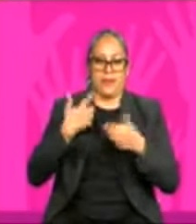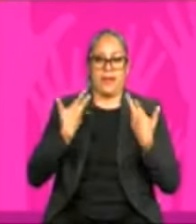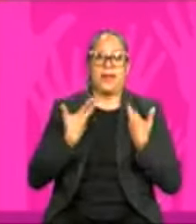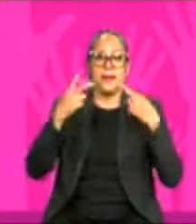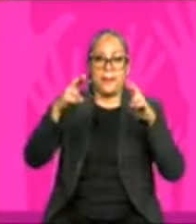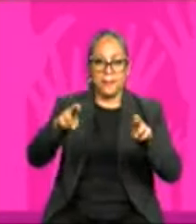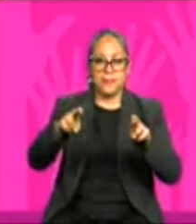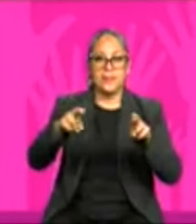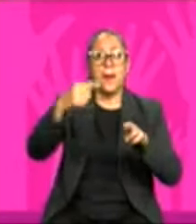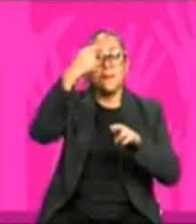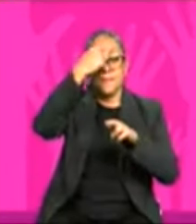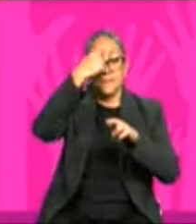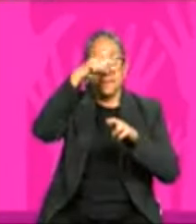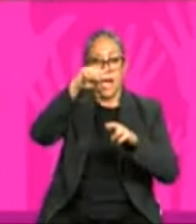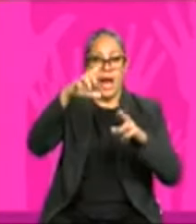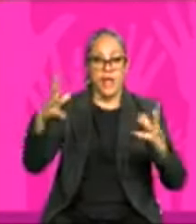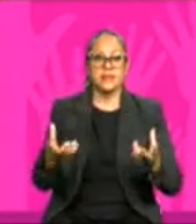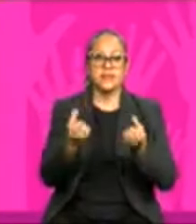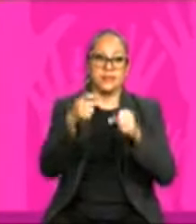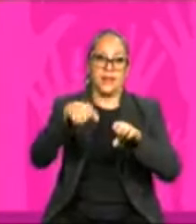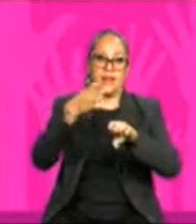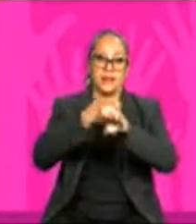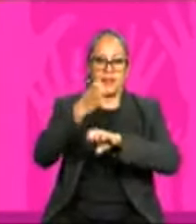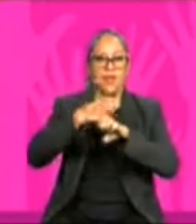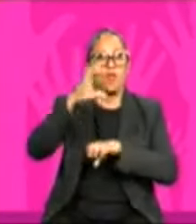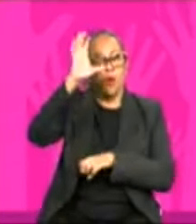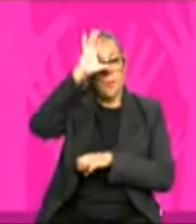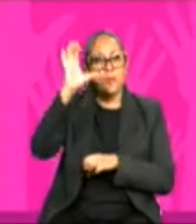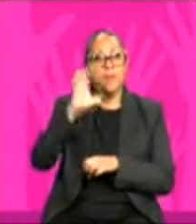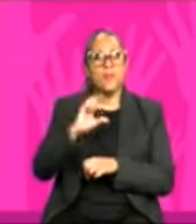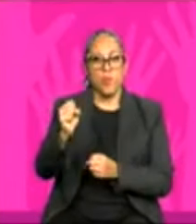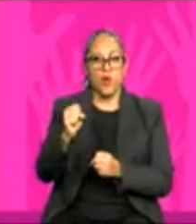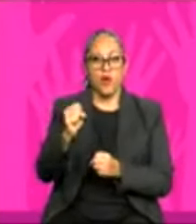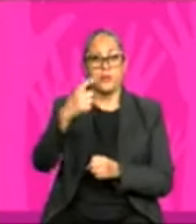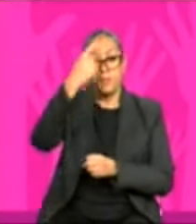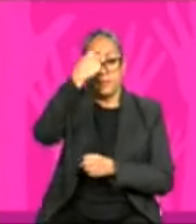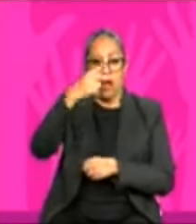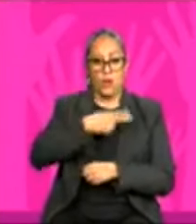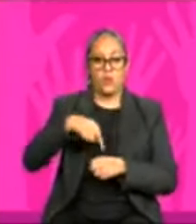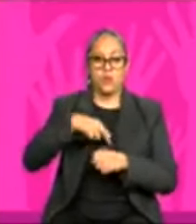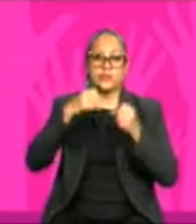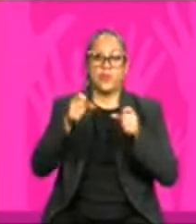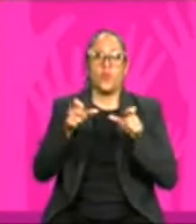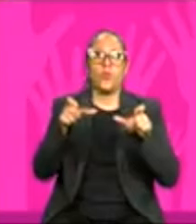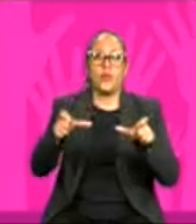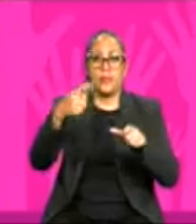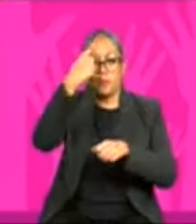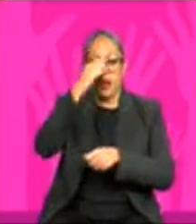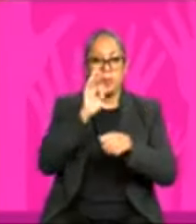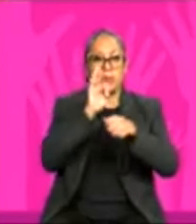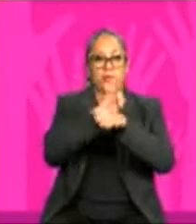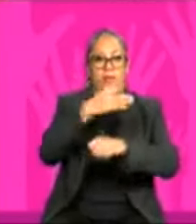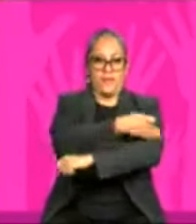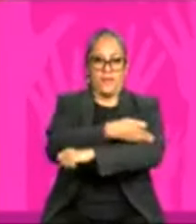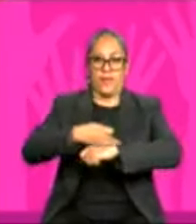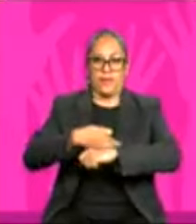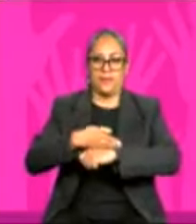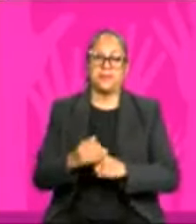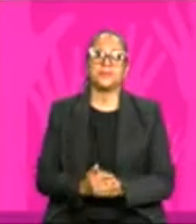para sacar adelante al estado de Morelos, para recuperar nuestra dignidad y nuestra seguridad y proteger a nuestras familias